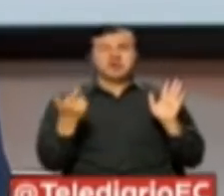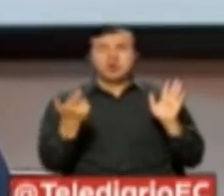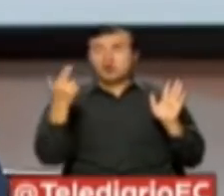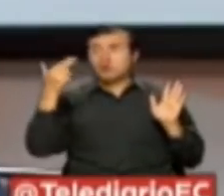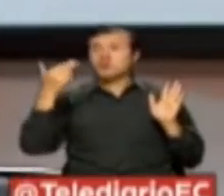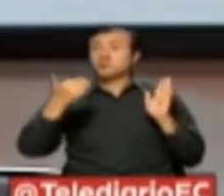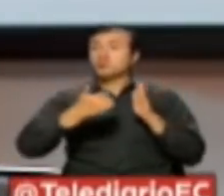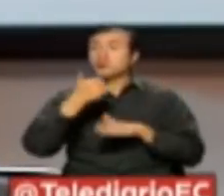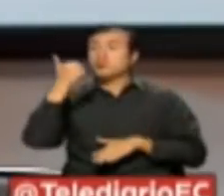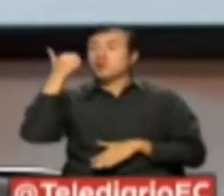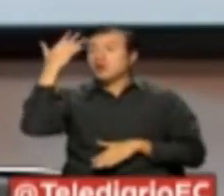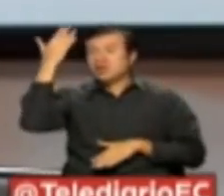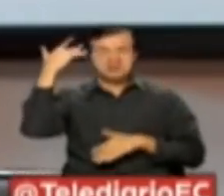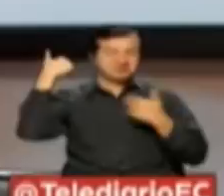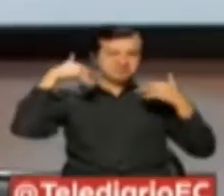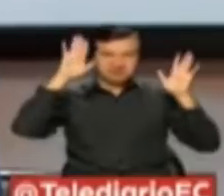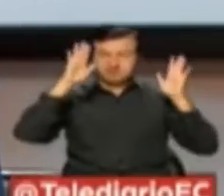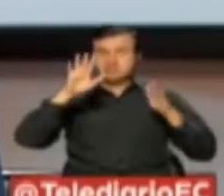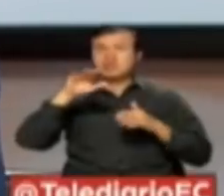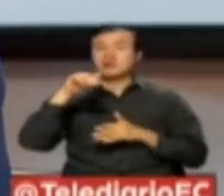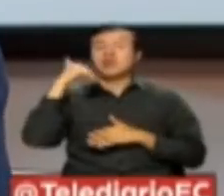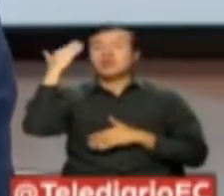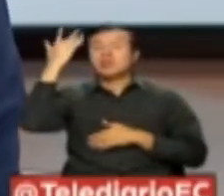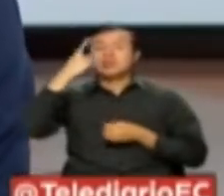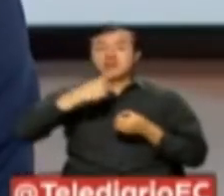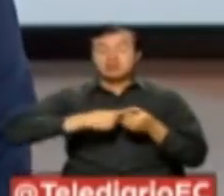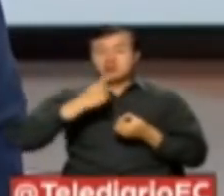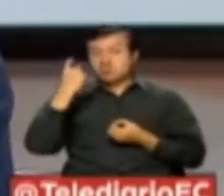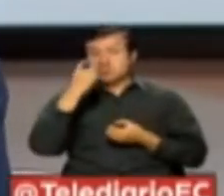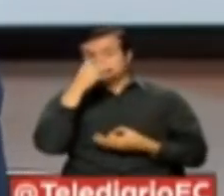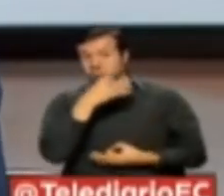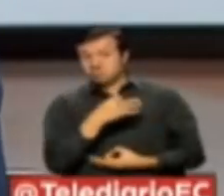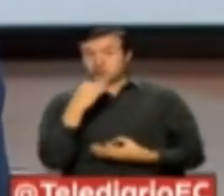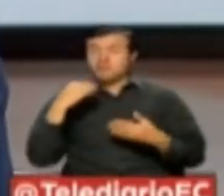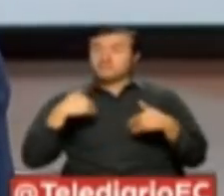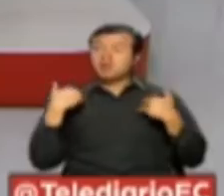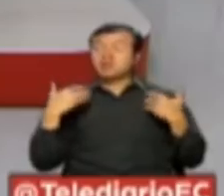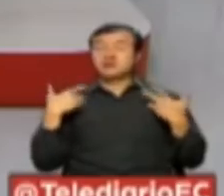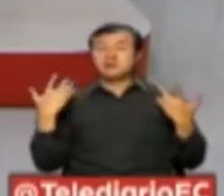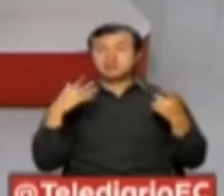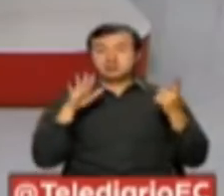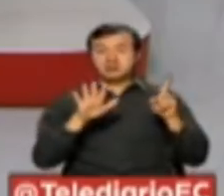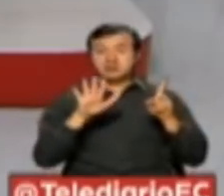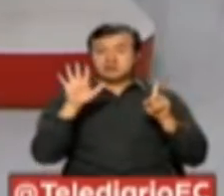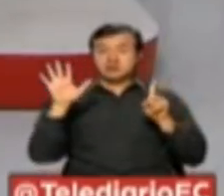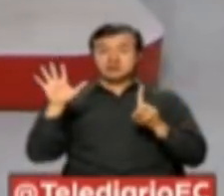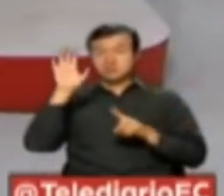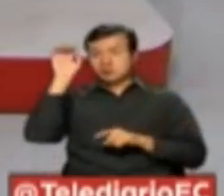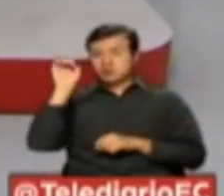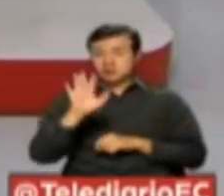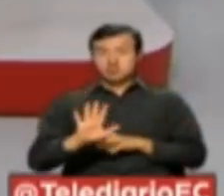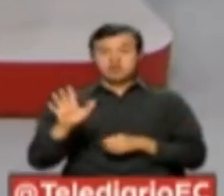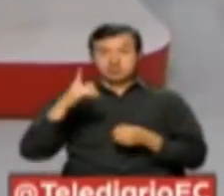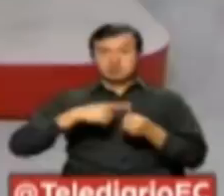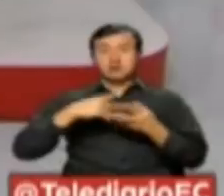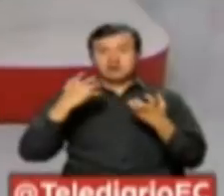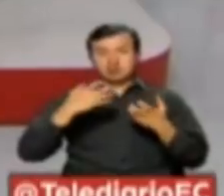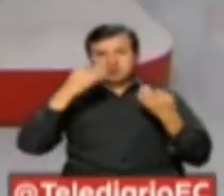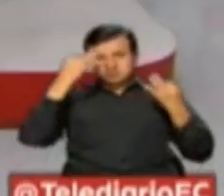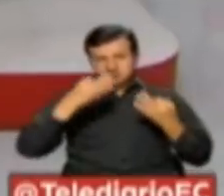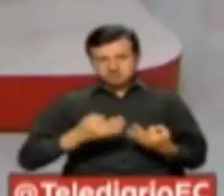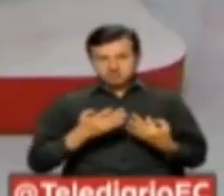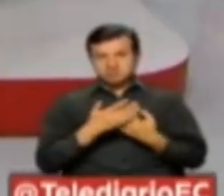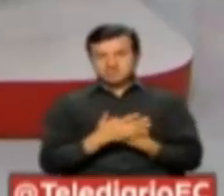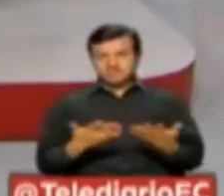tenga el próximo alcalde de quito el próximo alcalde ni quitó debe ser formal o alegre el 66% de los quiteños quieren que sea formal